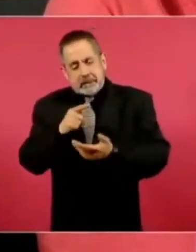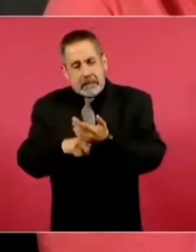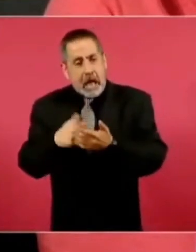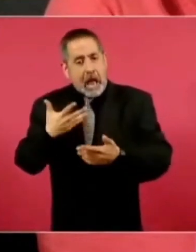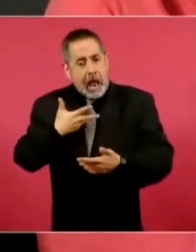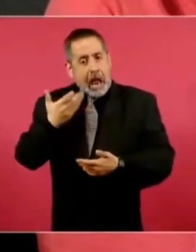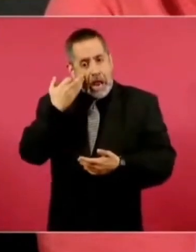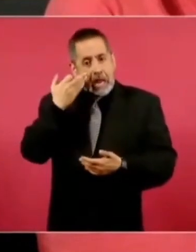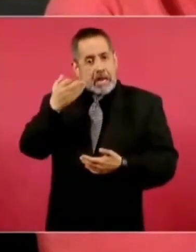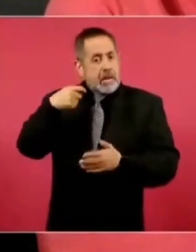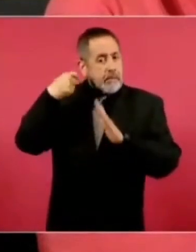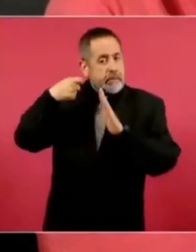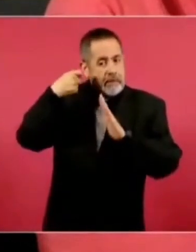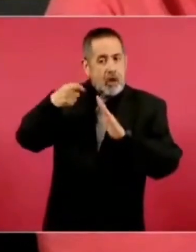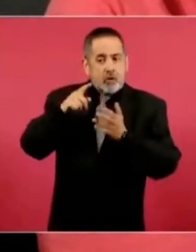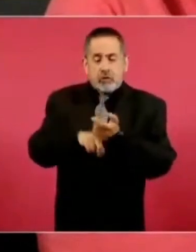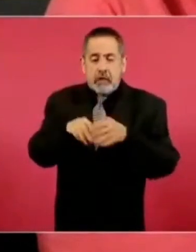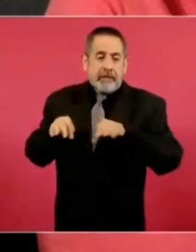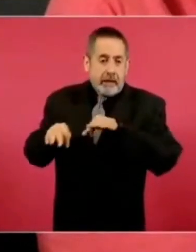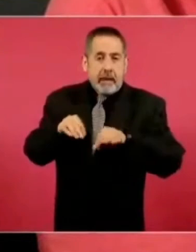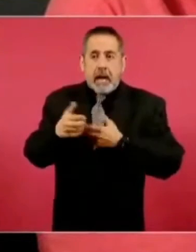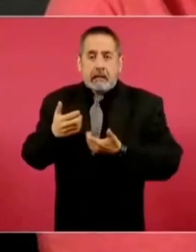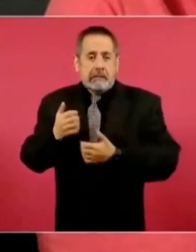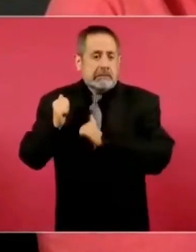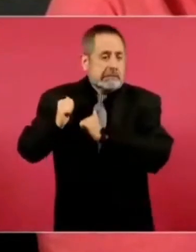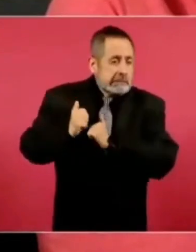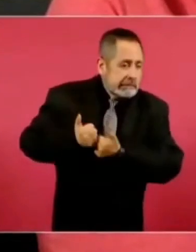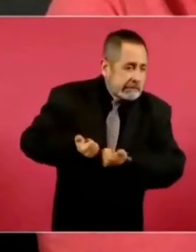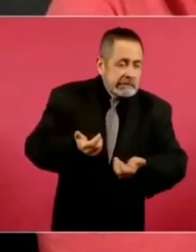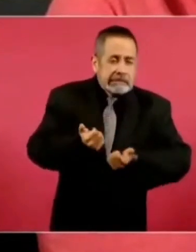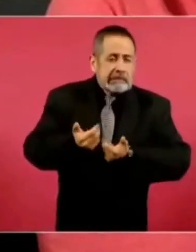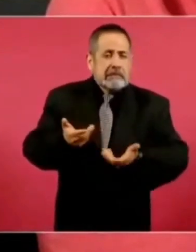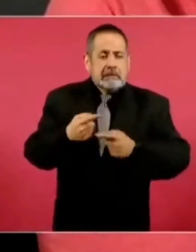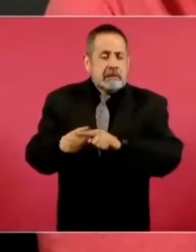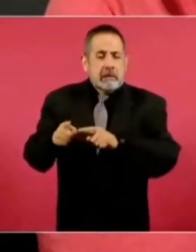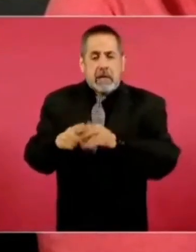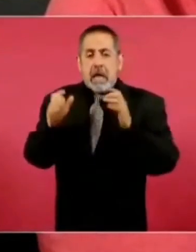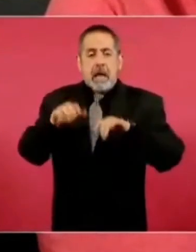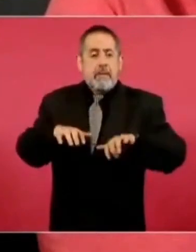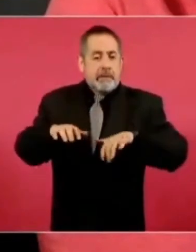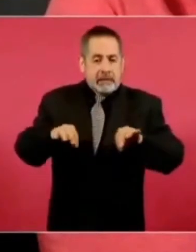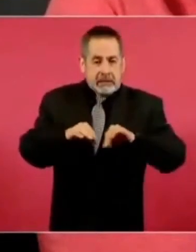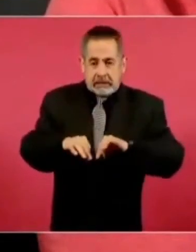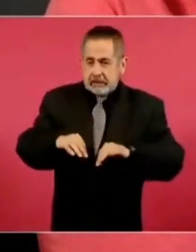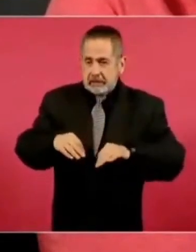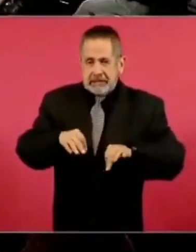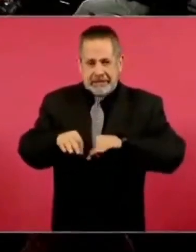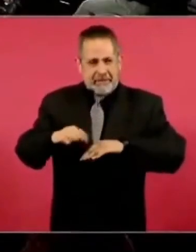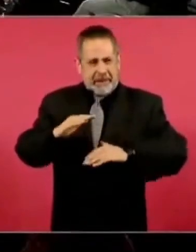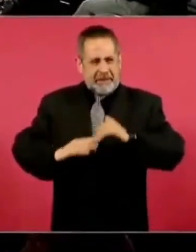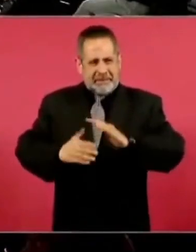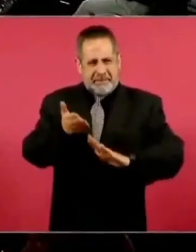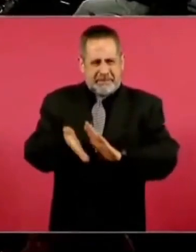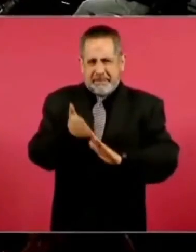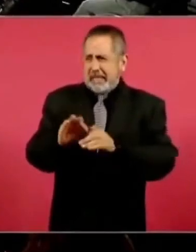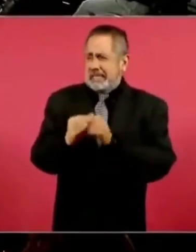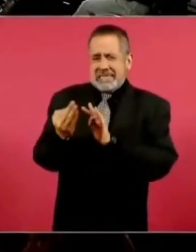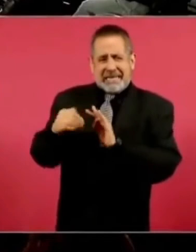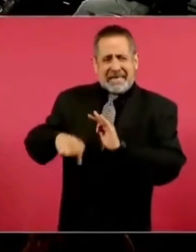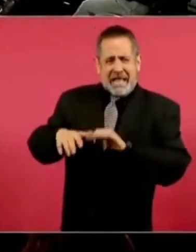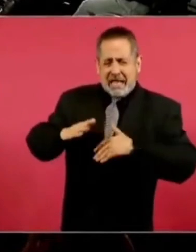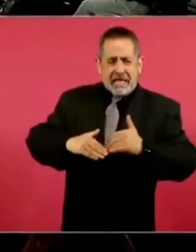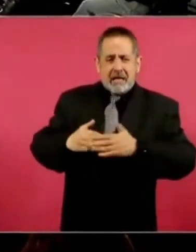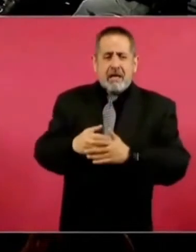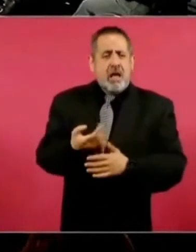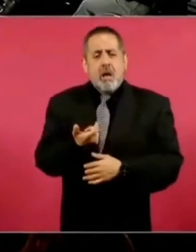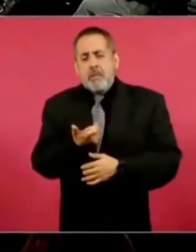videos de haitianos trabajando en Central de Abastos, incluso en empresas que están repavimentando aquí las zonas cercanas a Palacio Nacional, pero les